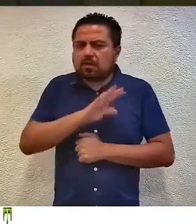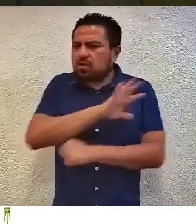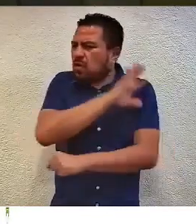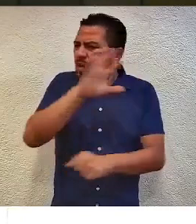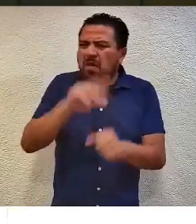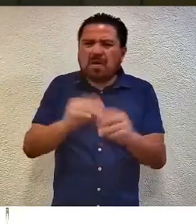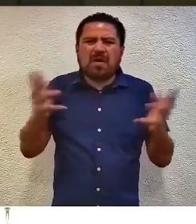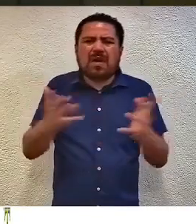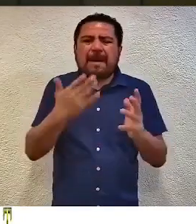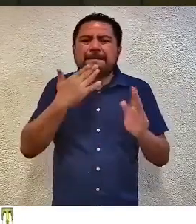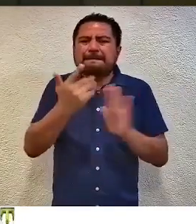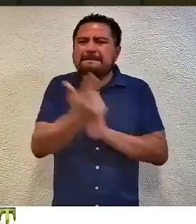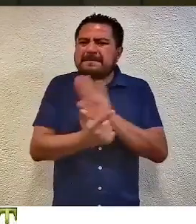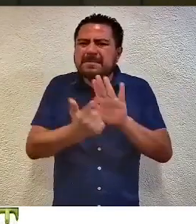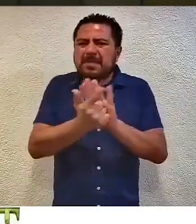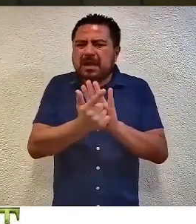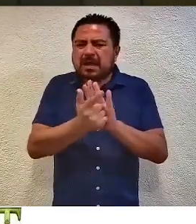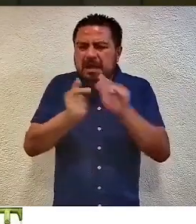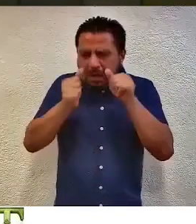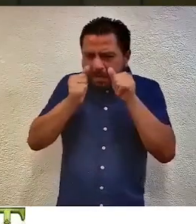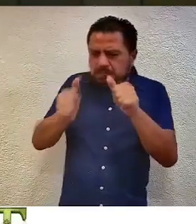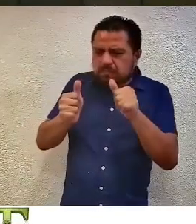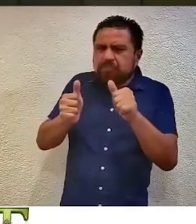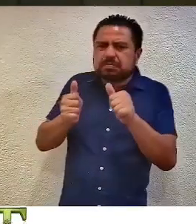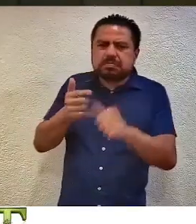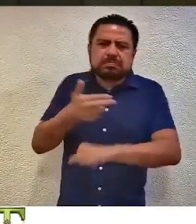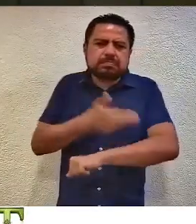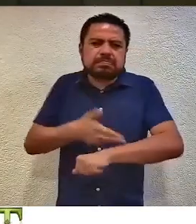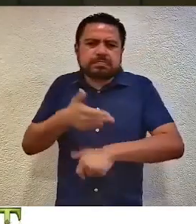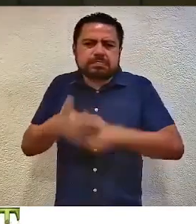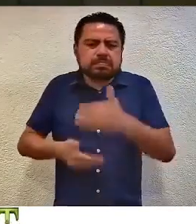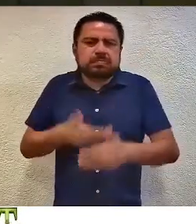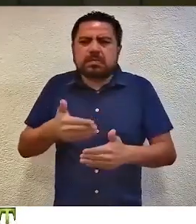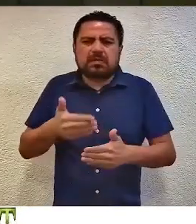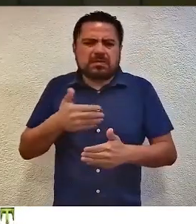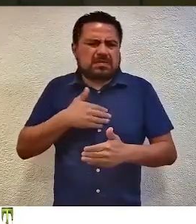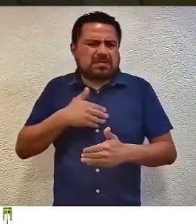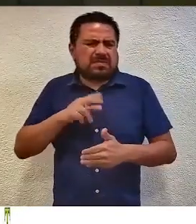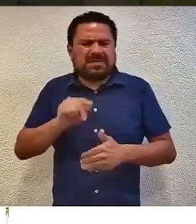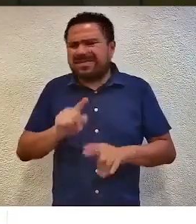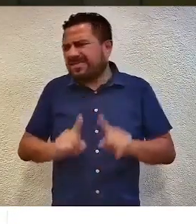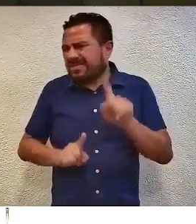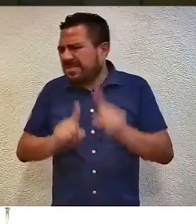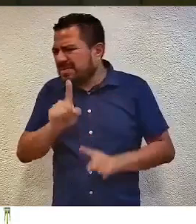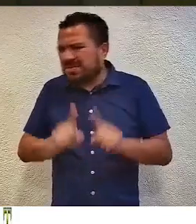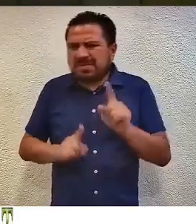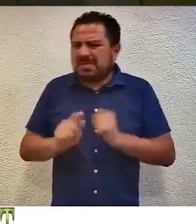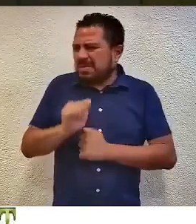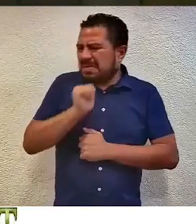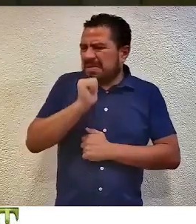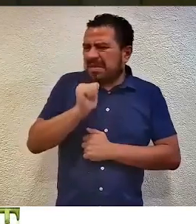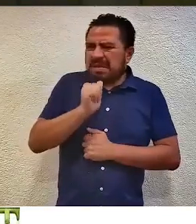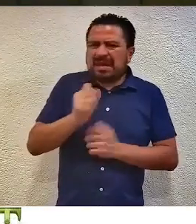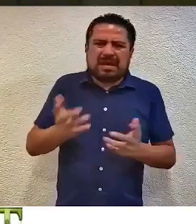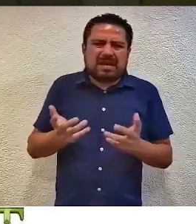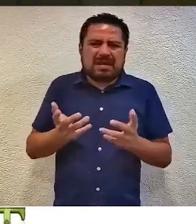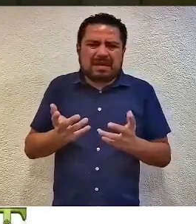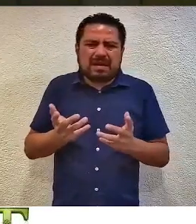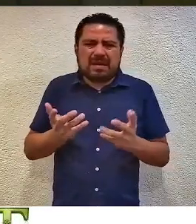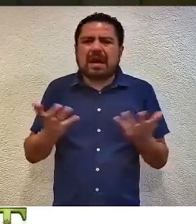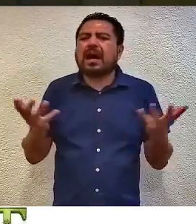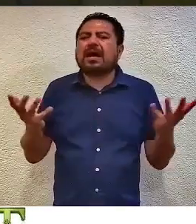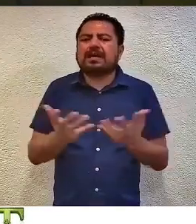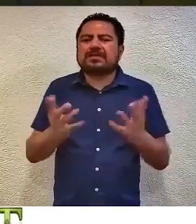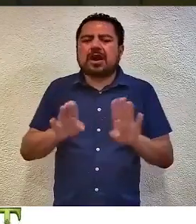procedimiento jurisdiccional y no tengo duda de que se llevó a cabo